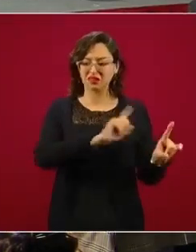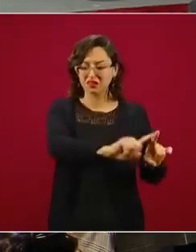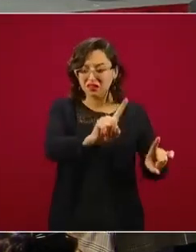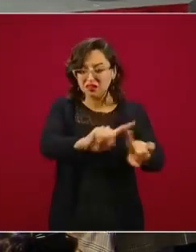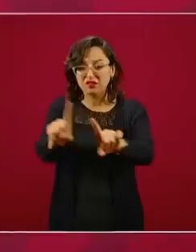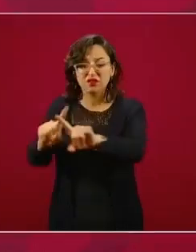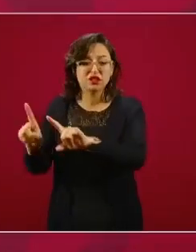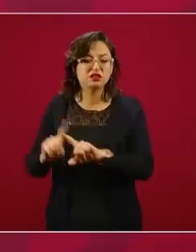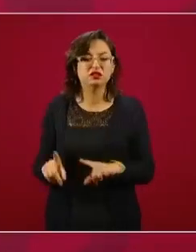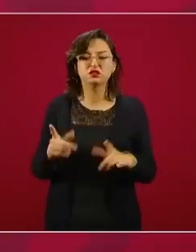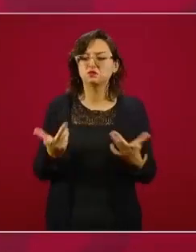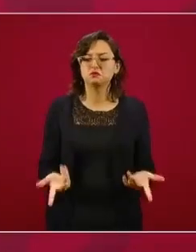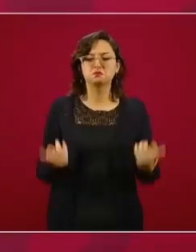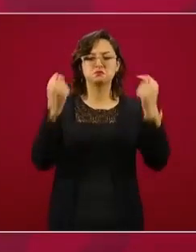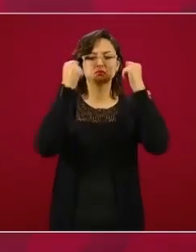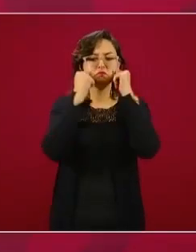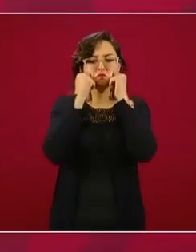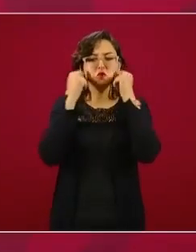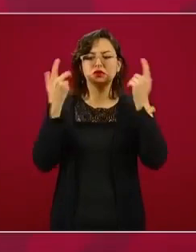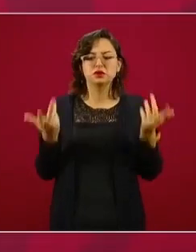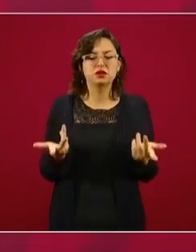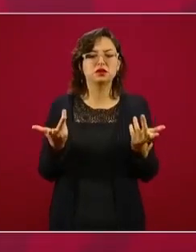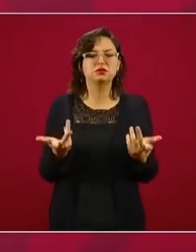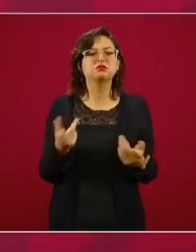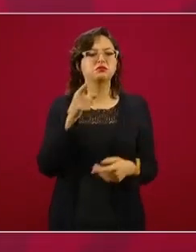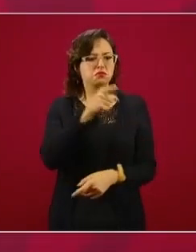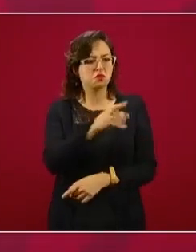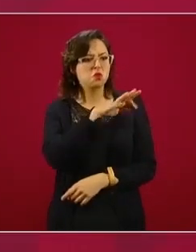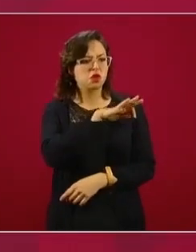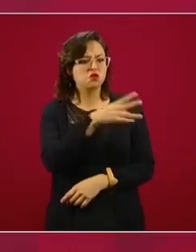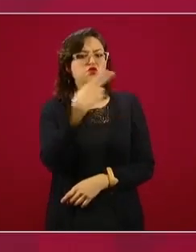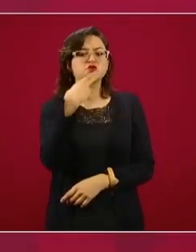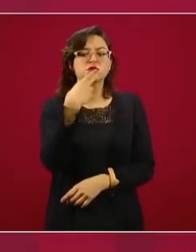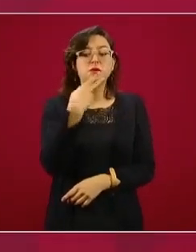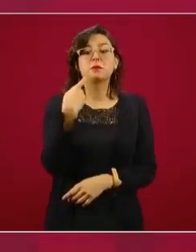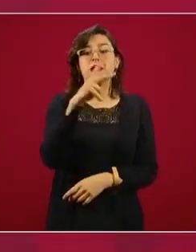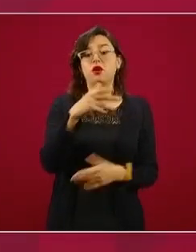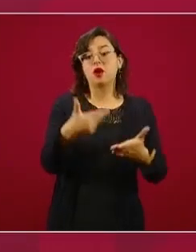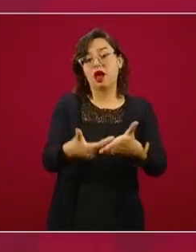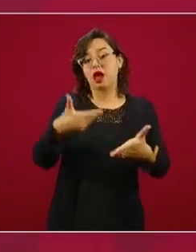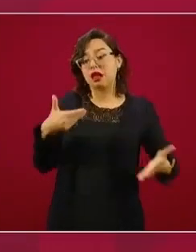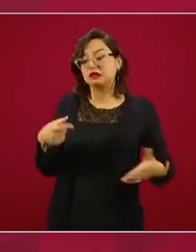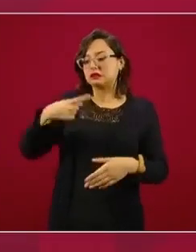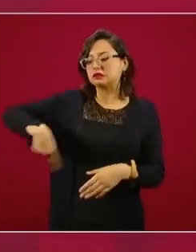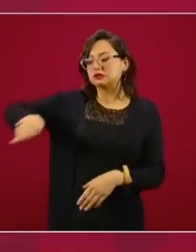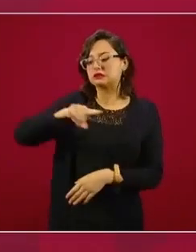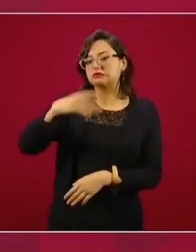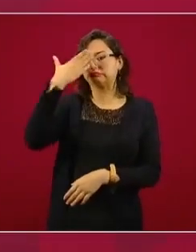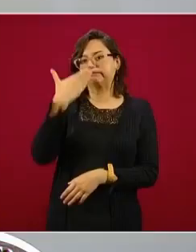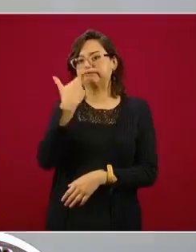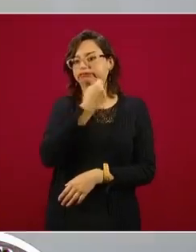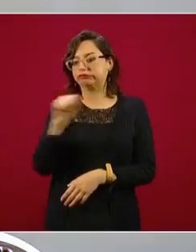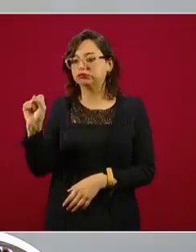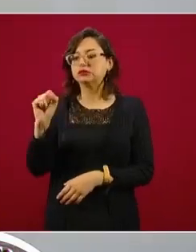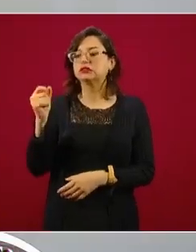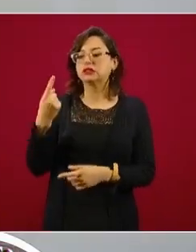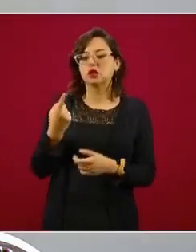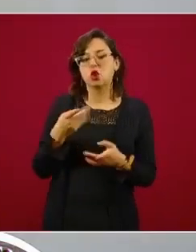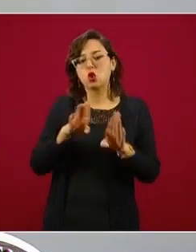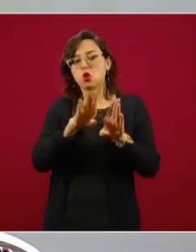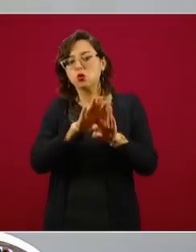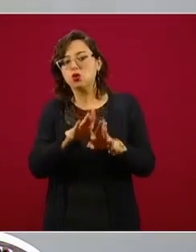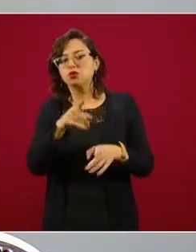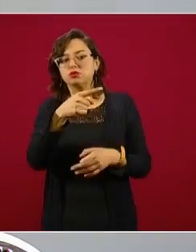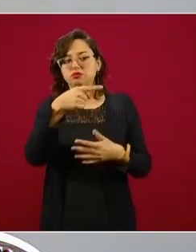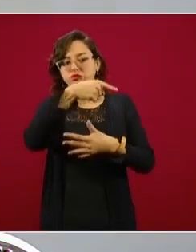que cuando se considera una intervención potencialmente útil, existe una asesoría técnica adecuada para que se use solamente